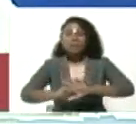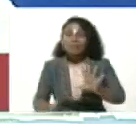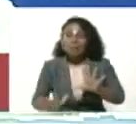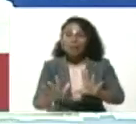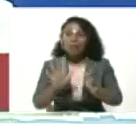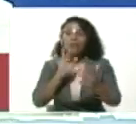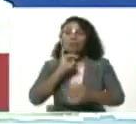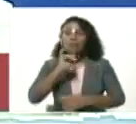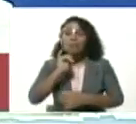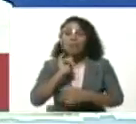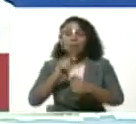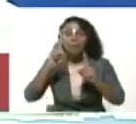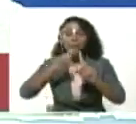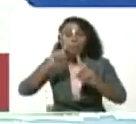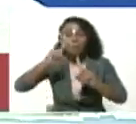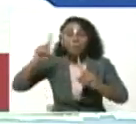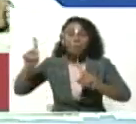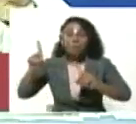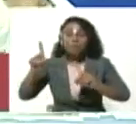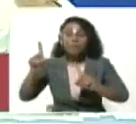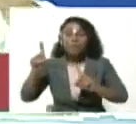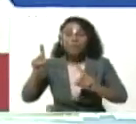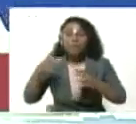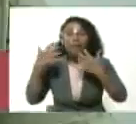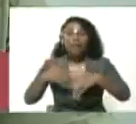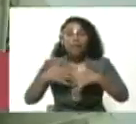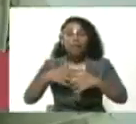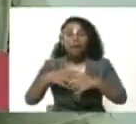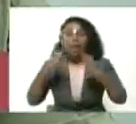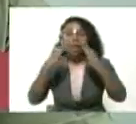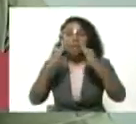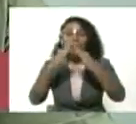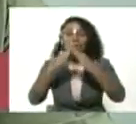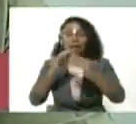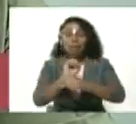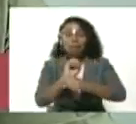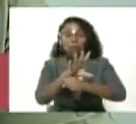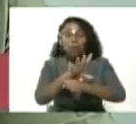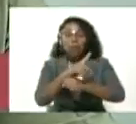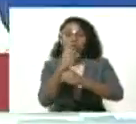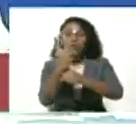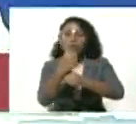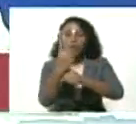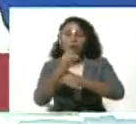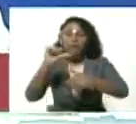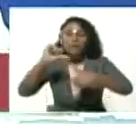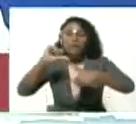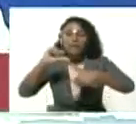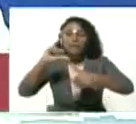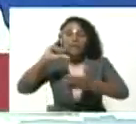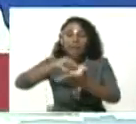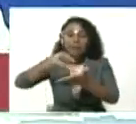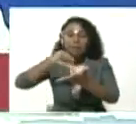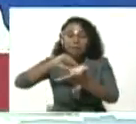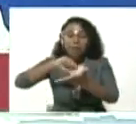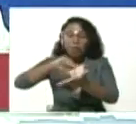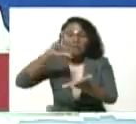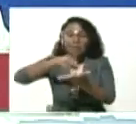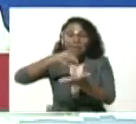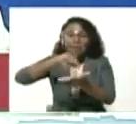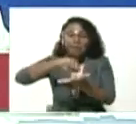transmitir la energía de la subestación a las casas. Solamente el centro